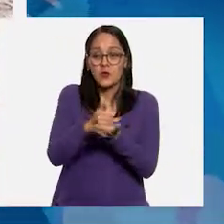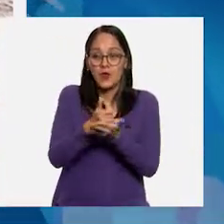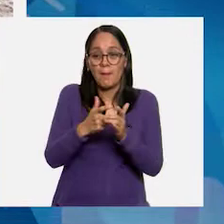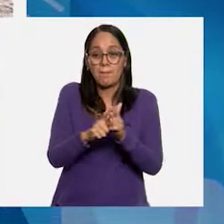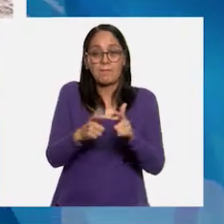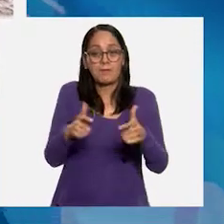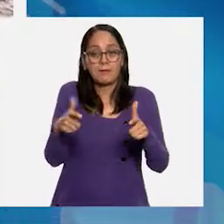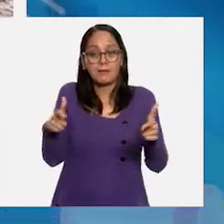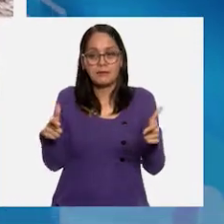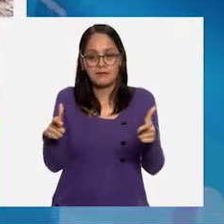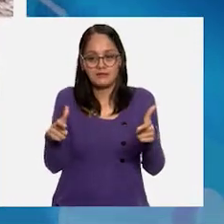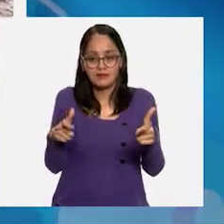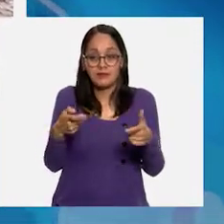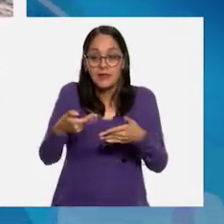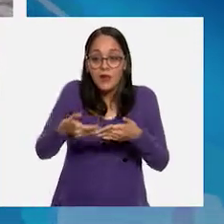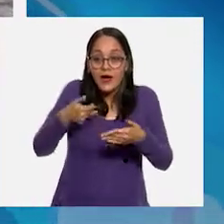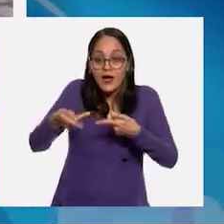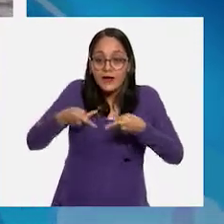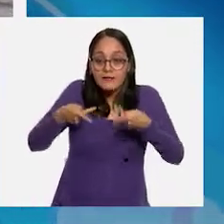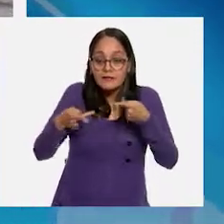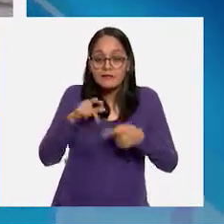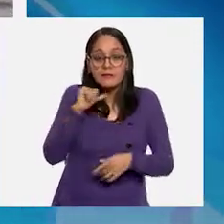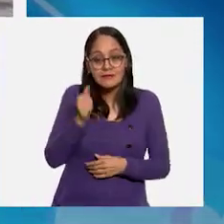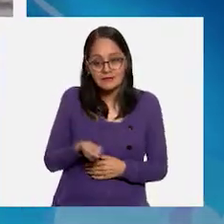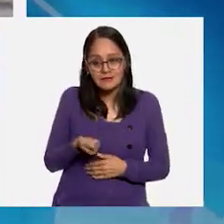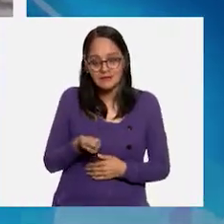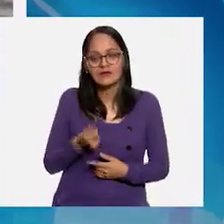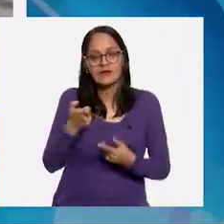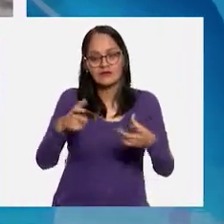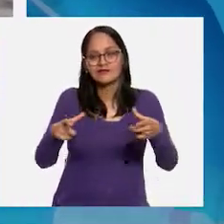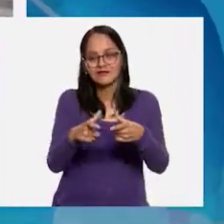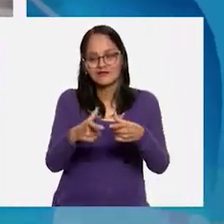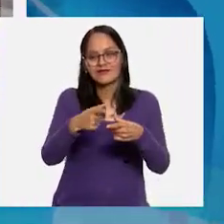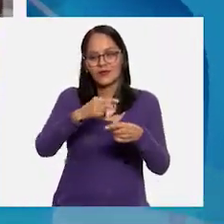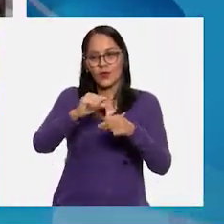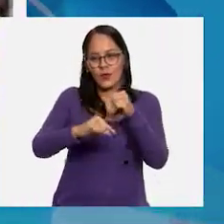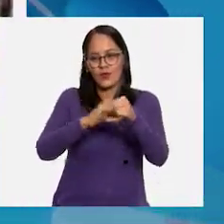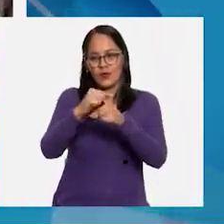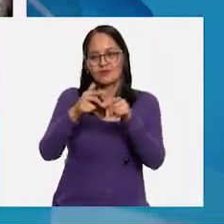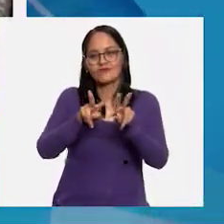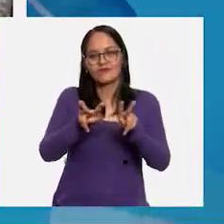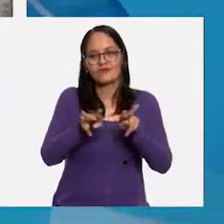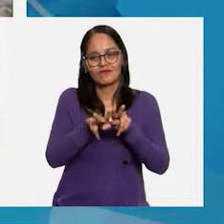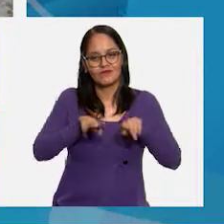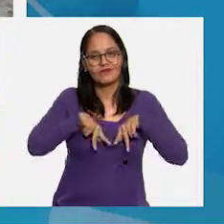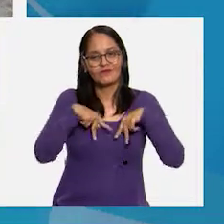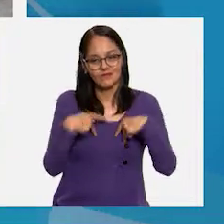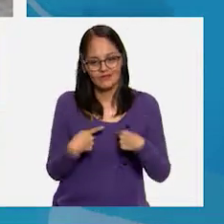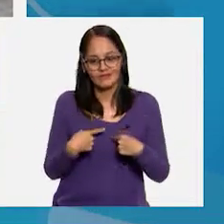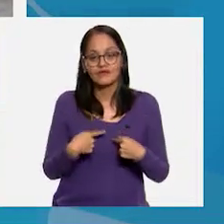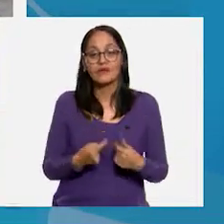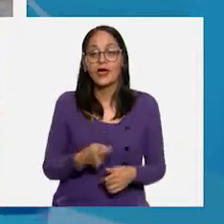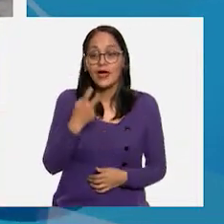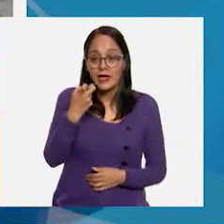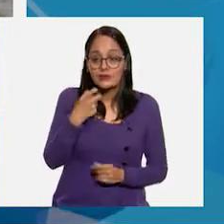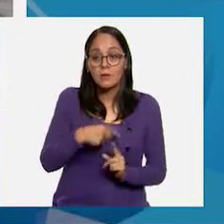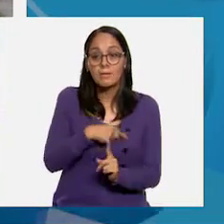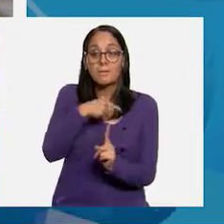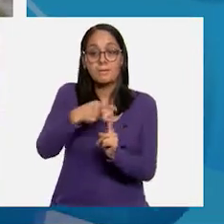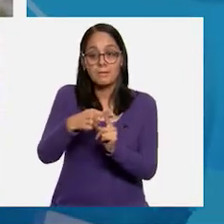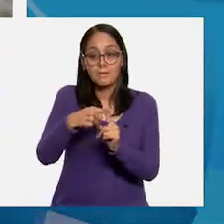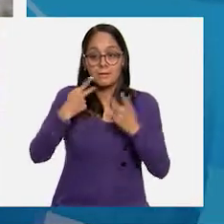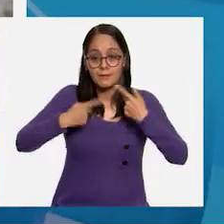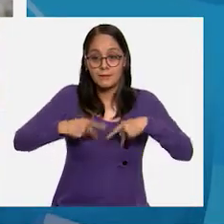construcción pertinente, hace que la población quede vulnerable. A esto se suma la cantidad de basura que